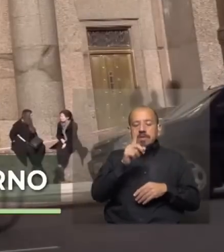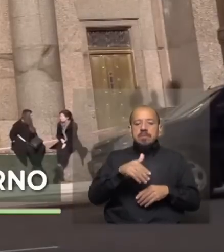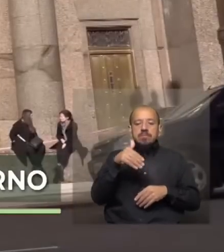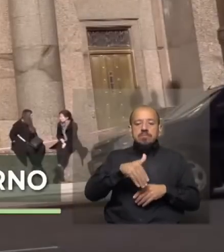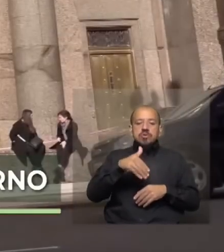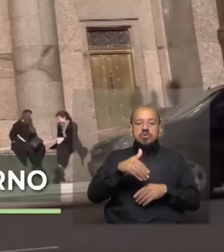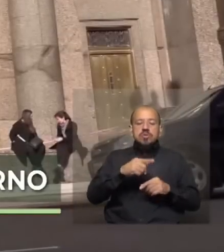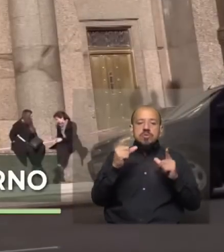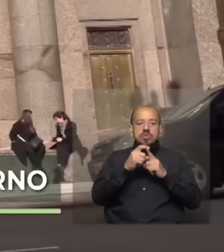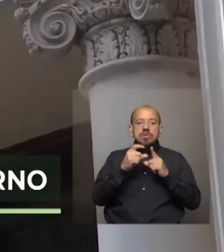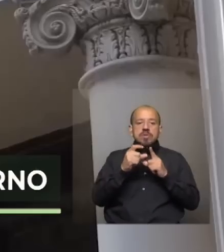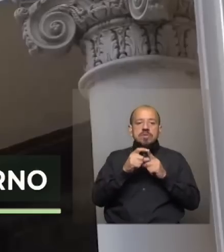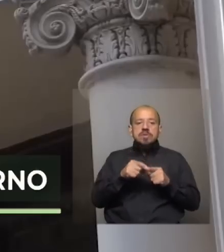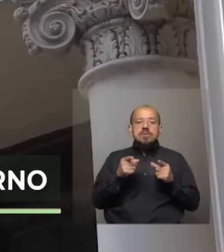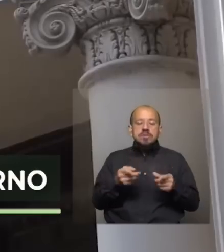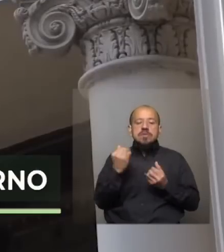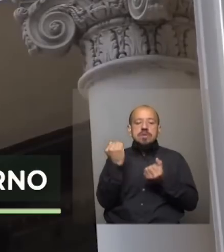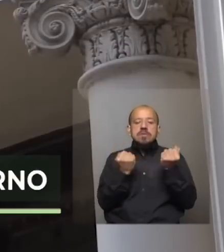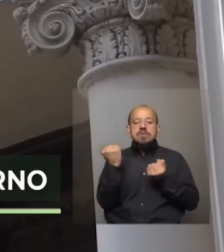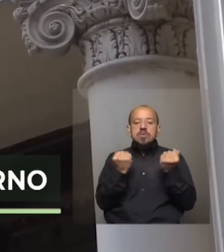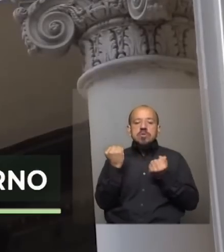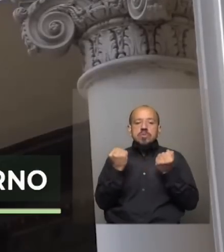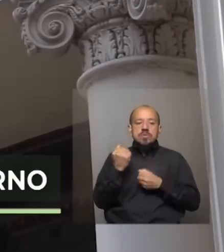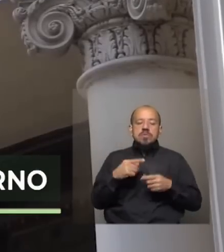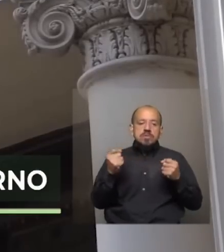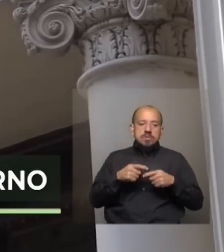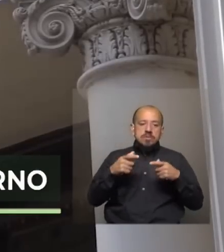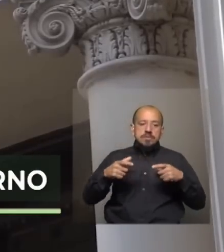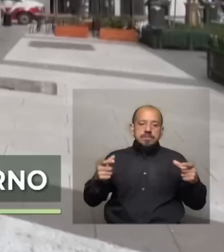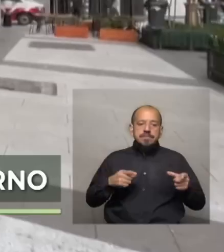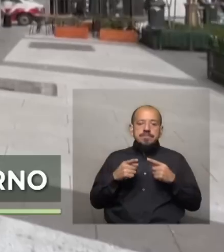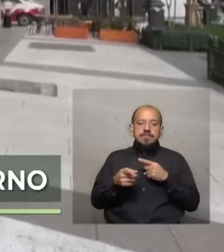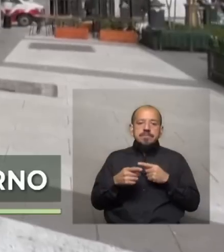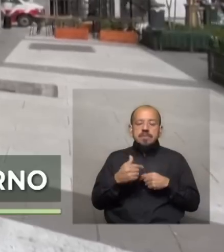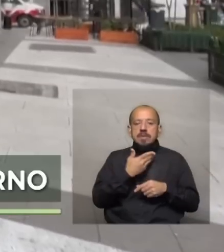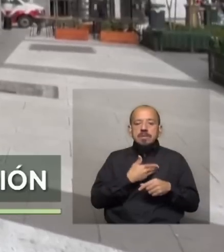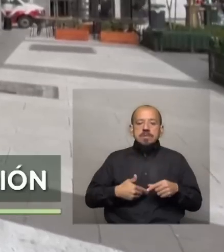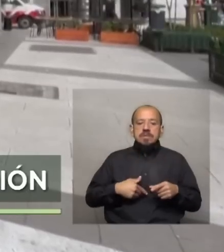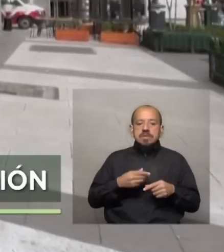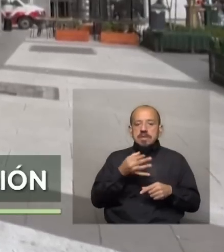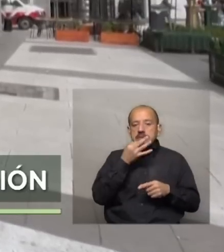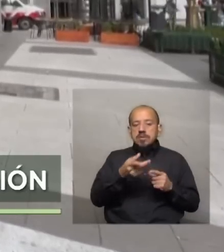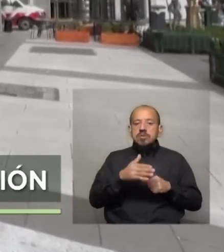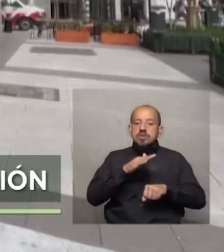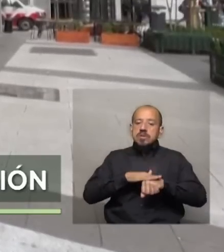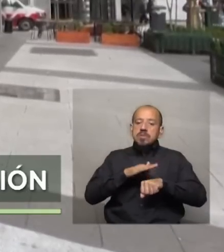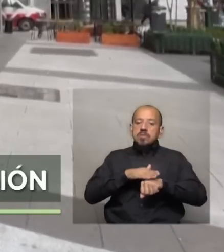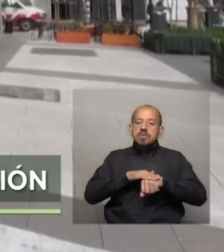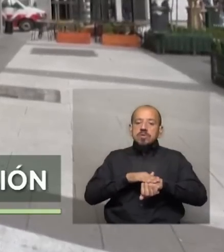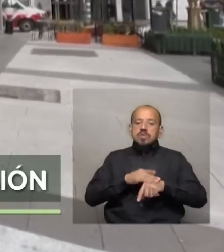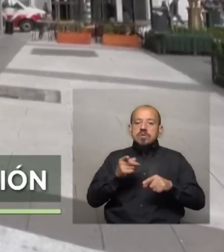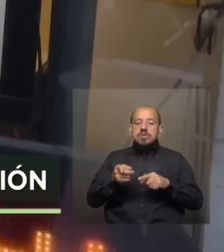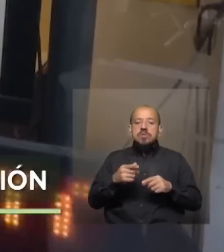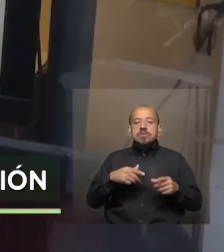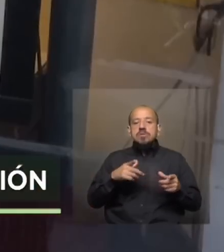de dólares afirmando que aún así la economía sigue creciendo Por otra parte el presidente exigió responsabilidad a los